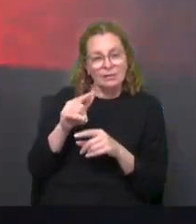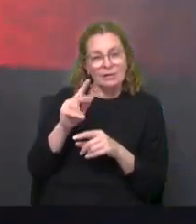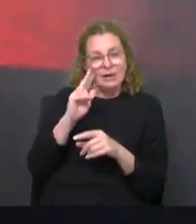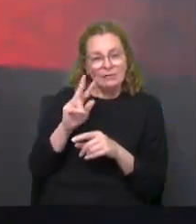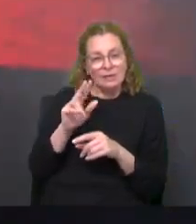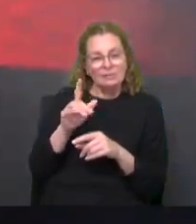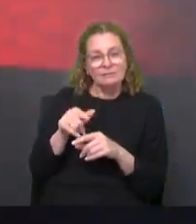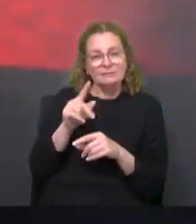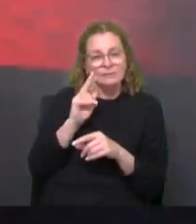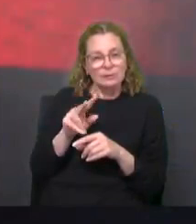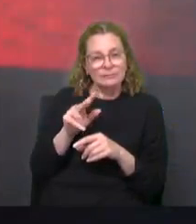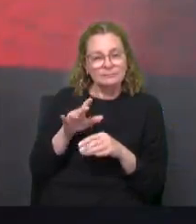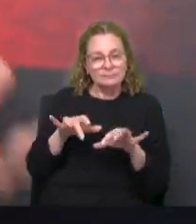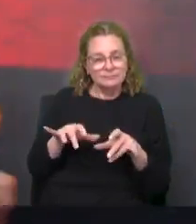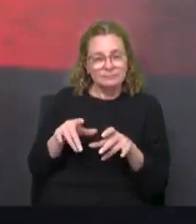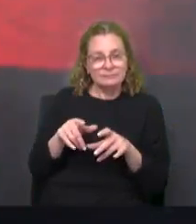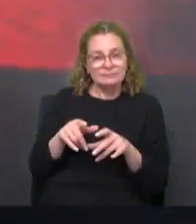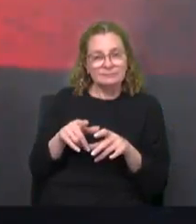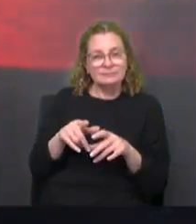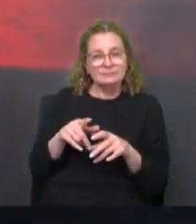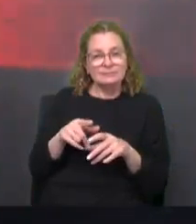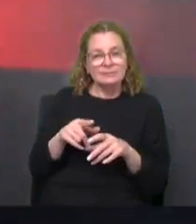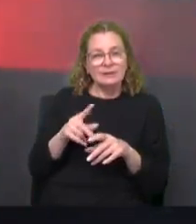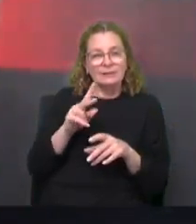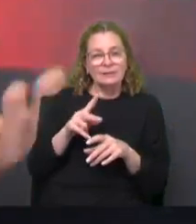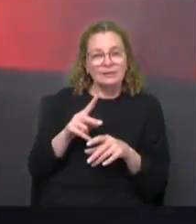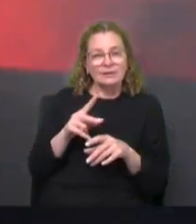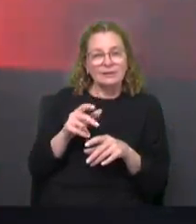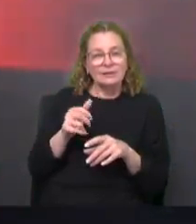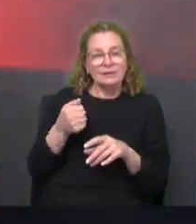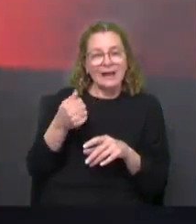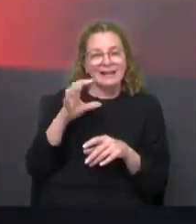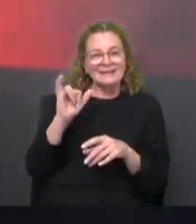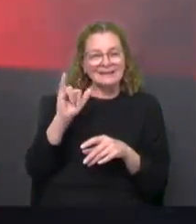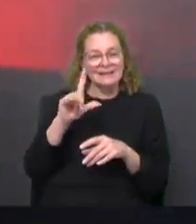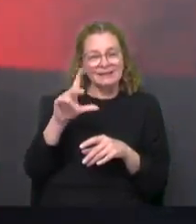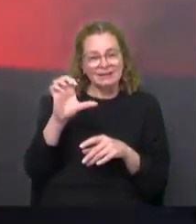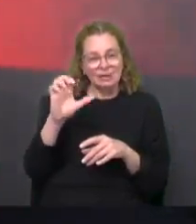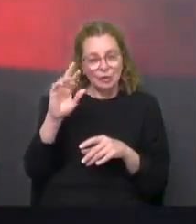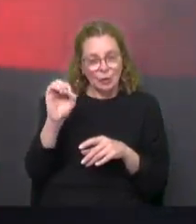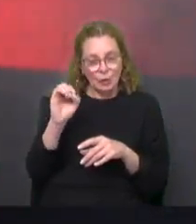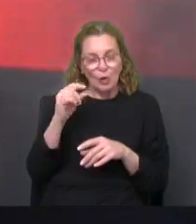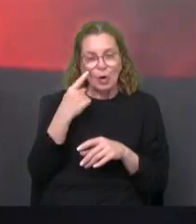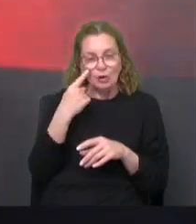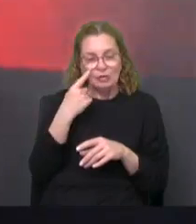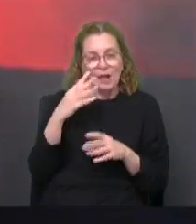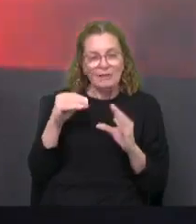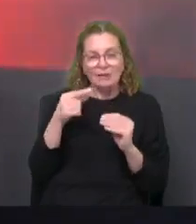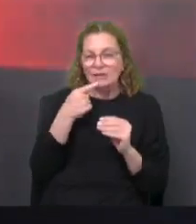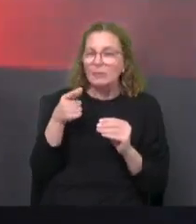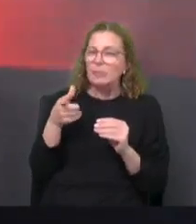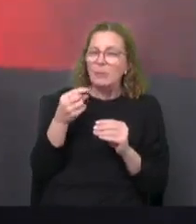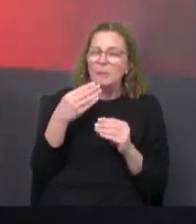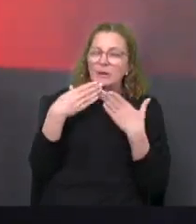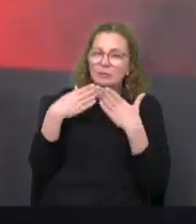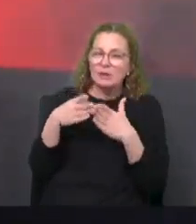tocar y fue a través de Diego Presa, a través del Astillero que la conocí. Claro. Y bueno, hablando con Diego le pregunté qué onda y me